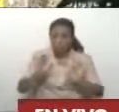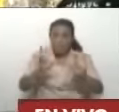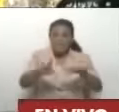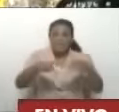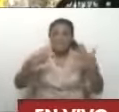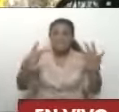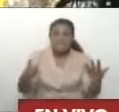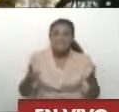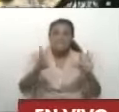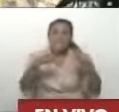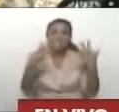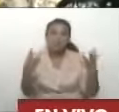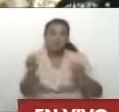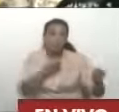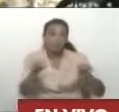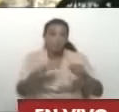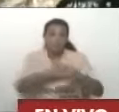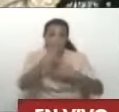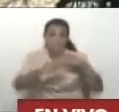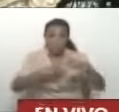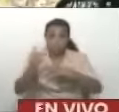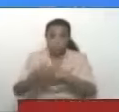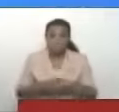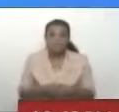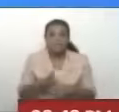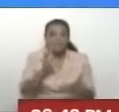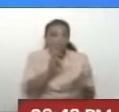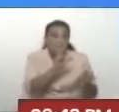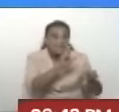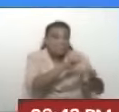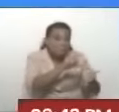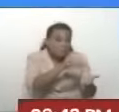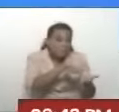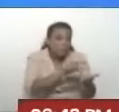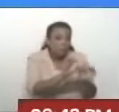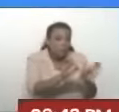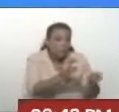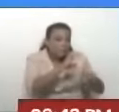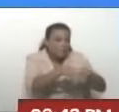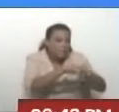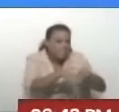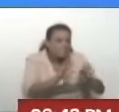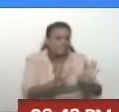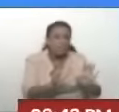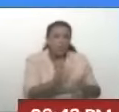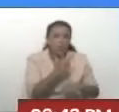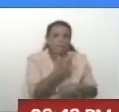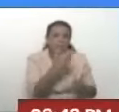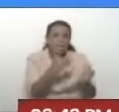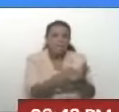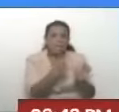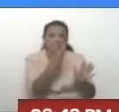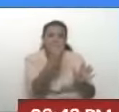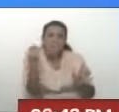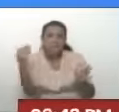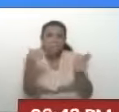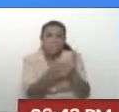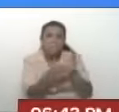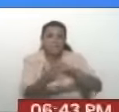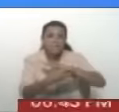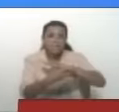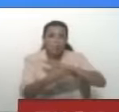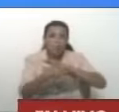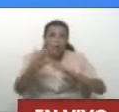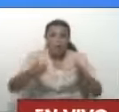motores productivos del país. Correcto, fíjate, te toca a los semilleros científicos instalar los 3.000 centros de tecnología